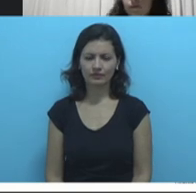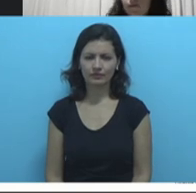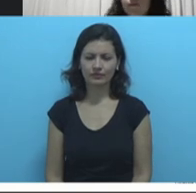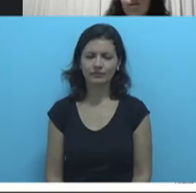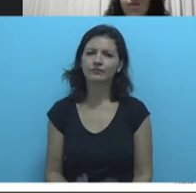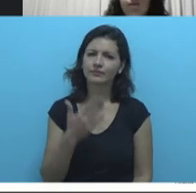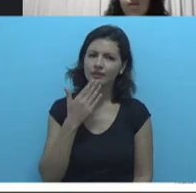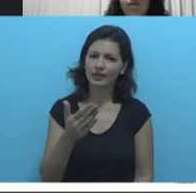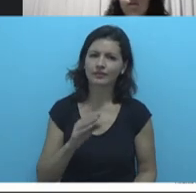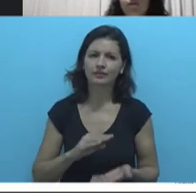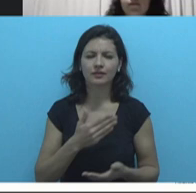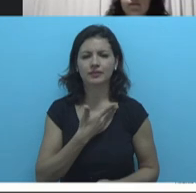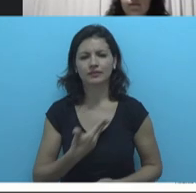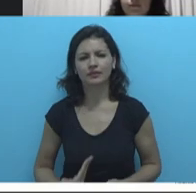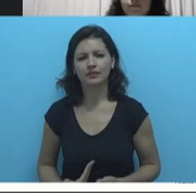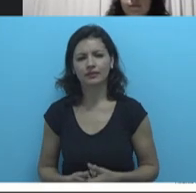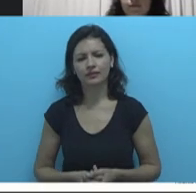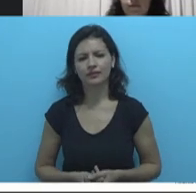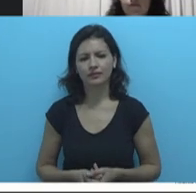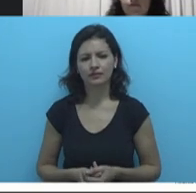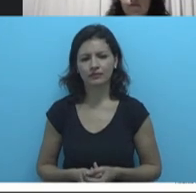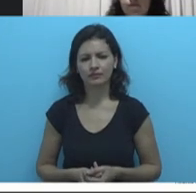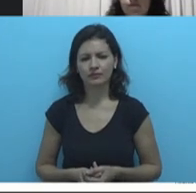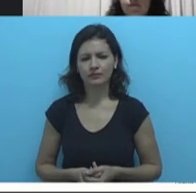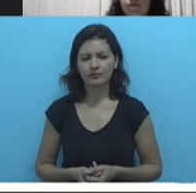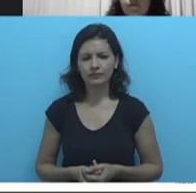Muchas gracias, señor presidente. Bueno,